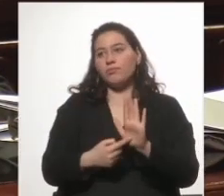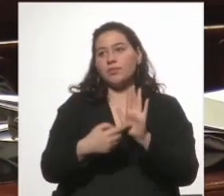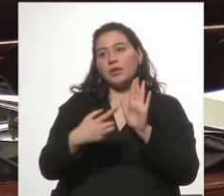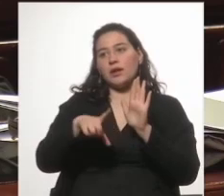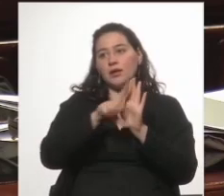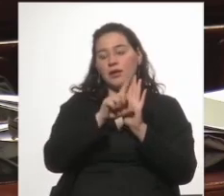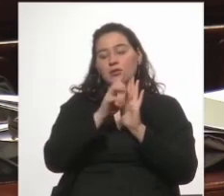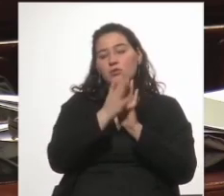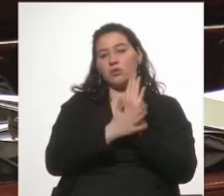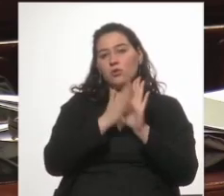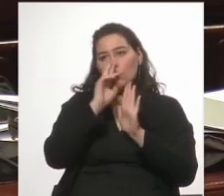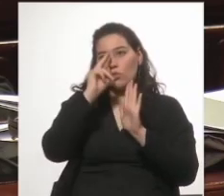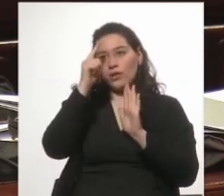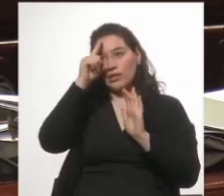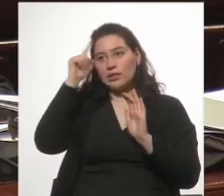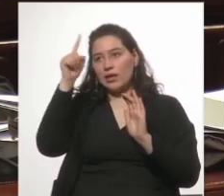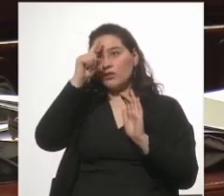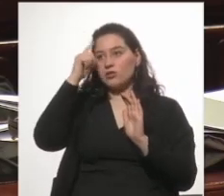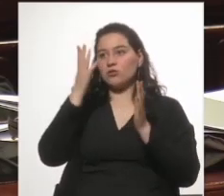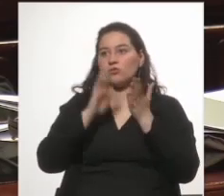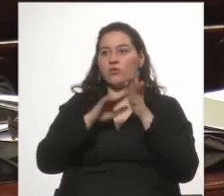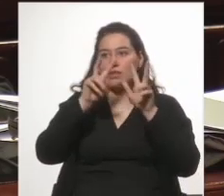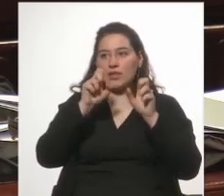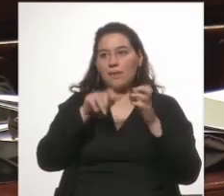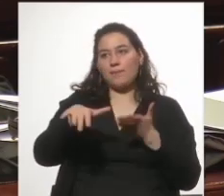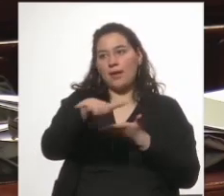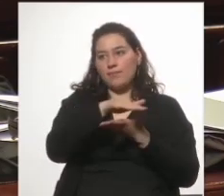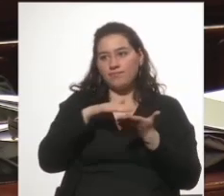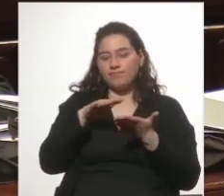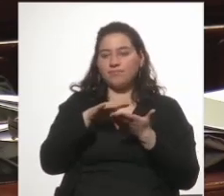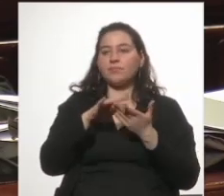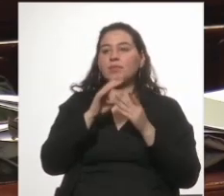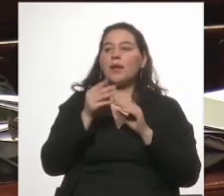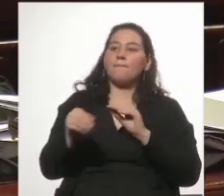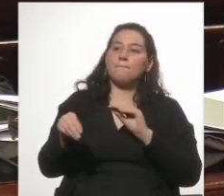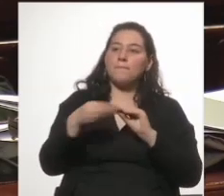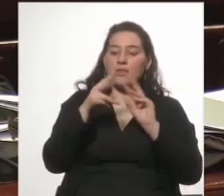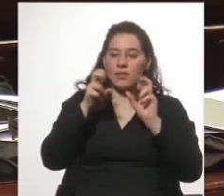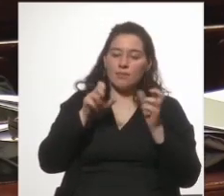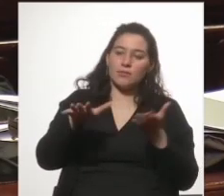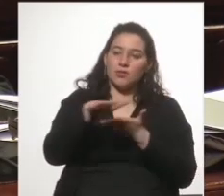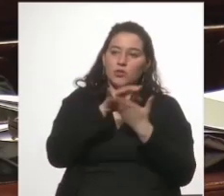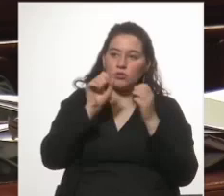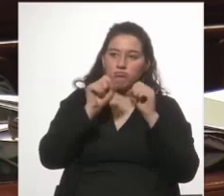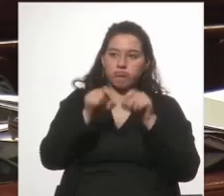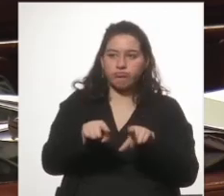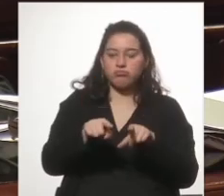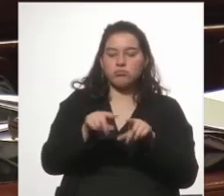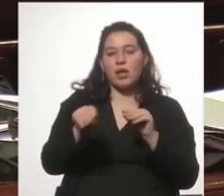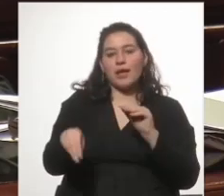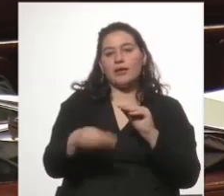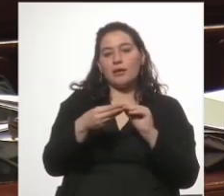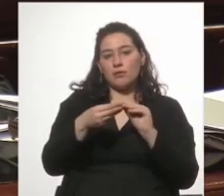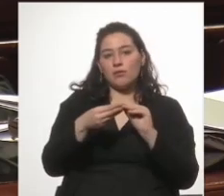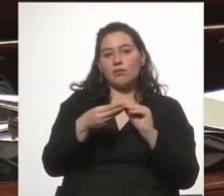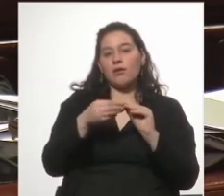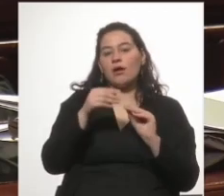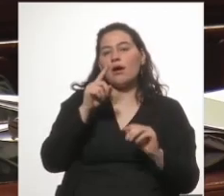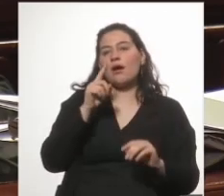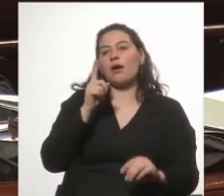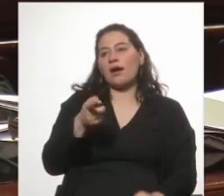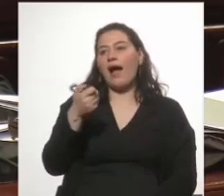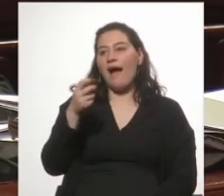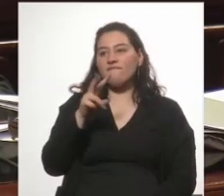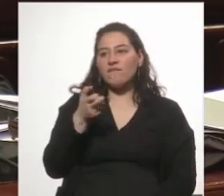legislación nacional e internacional aplicable al caso. Remitiéndonos al caso concreto, debemos agregar además que el señor José Gavazo